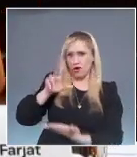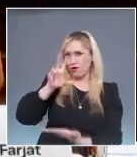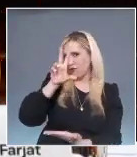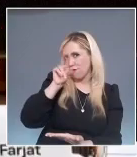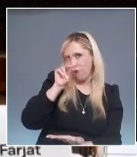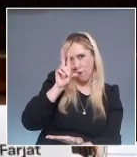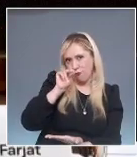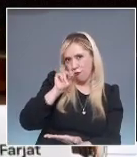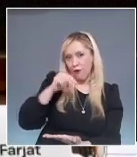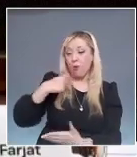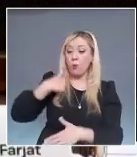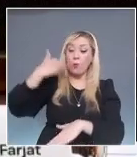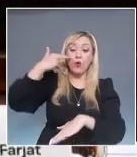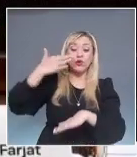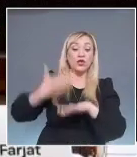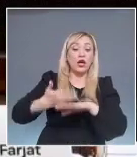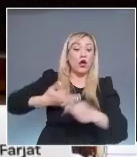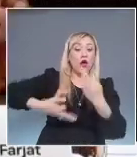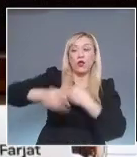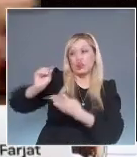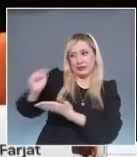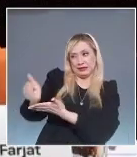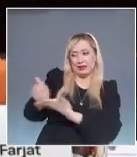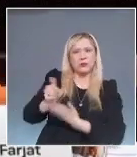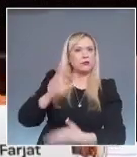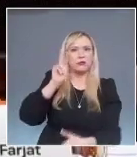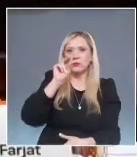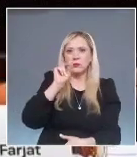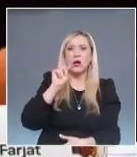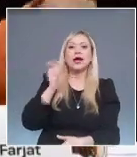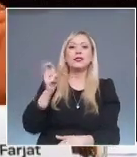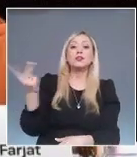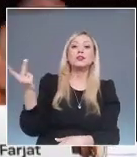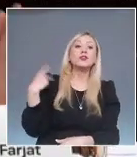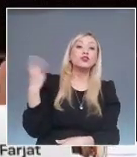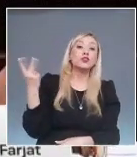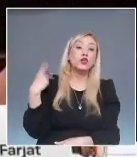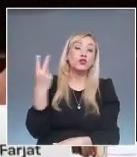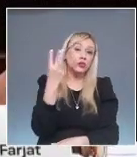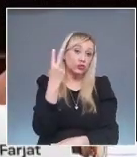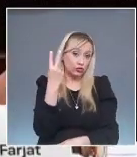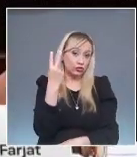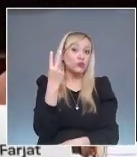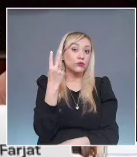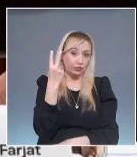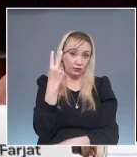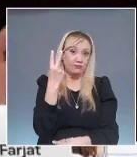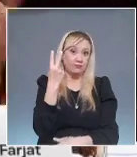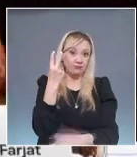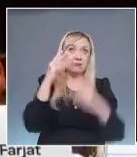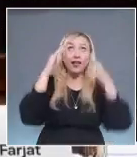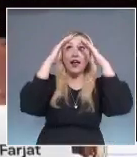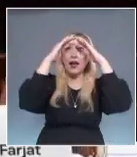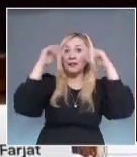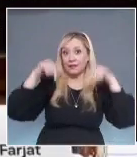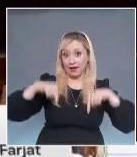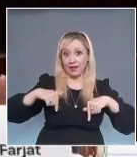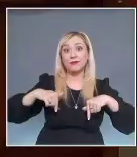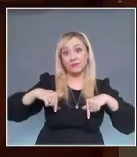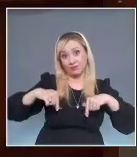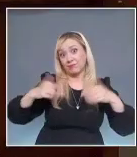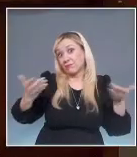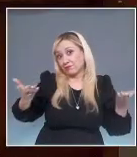pero sino que más bien entienda como yo que los dos vivimos en casa, ¿verdad? Los dos somos los integrantes de la familia, ¿verdad? Entonces a los dos nos